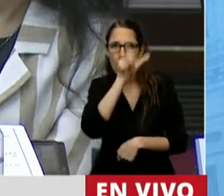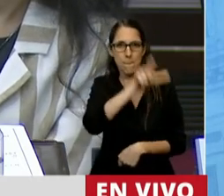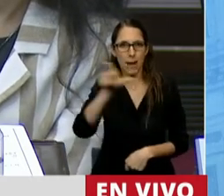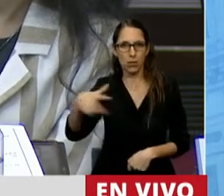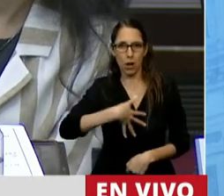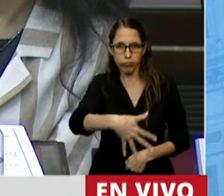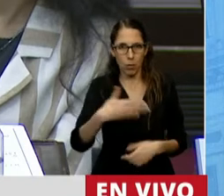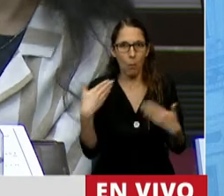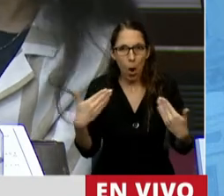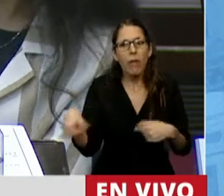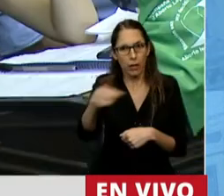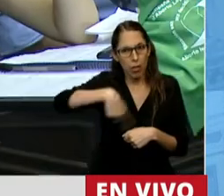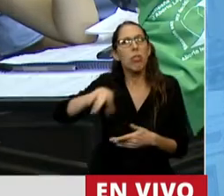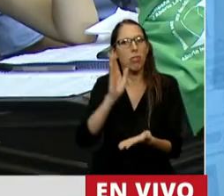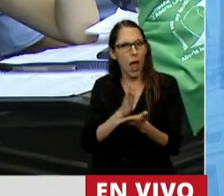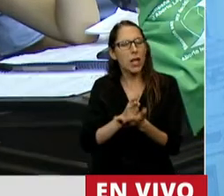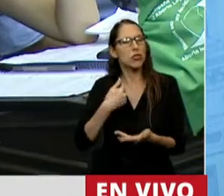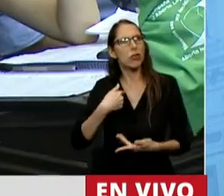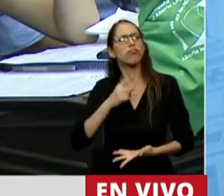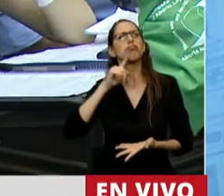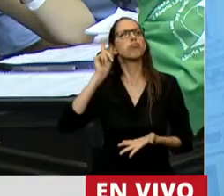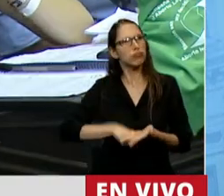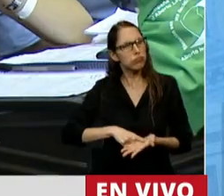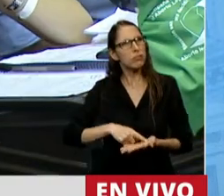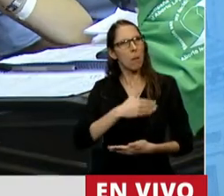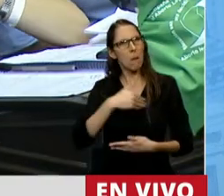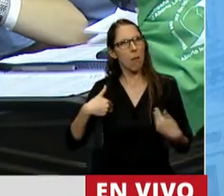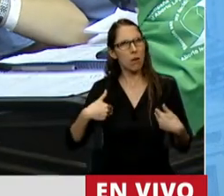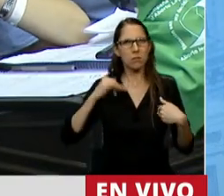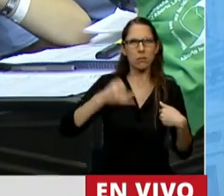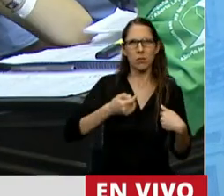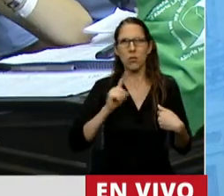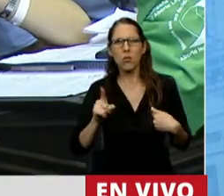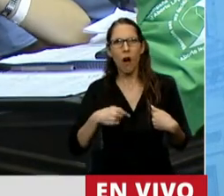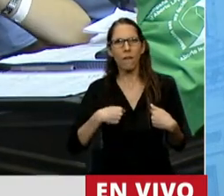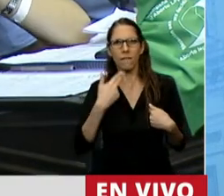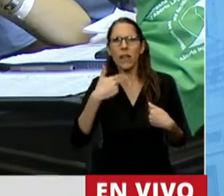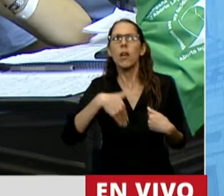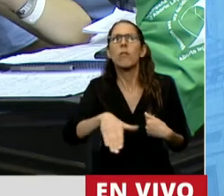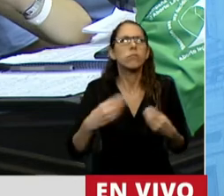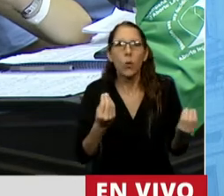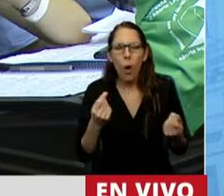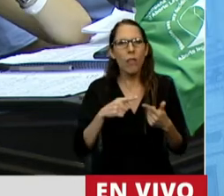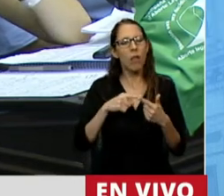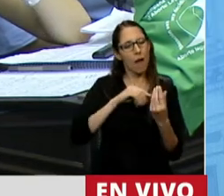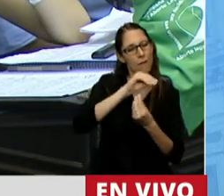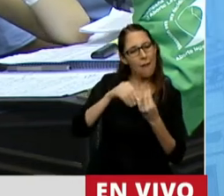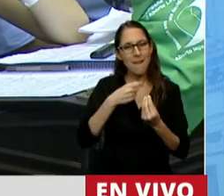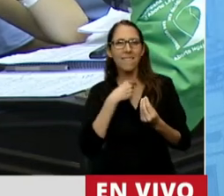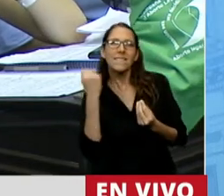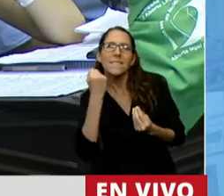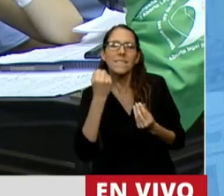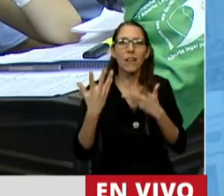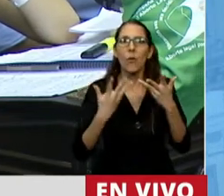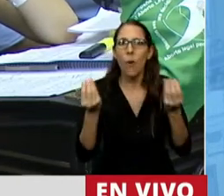de elegir cuándo desear una maternidad, cuándo tener hijos, cuándo planificar nuestras familias. En